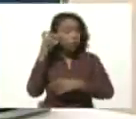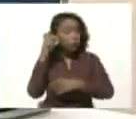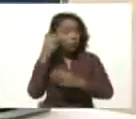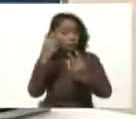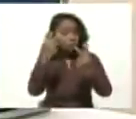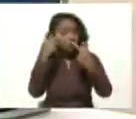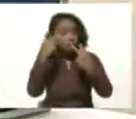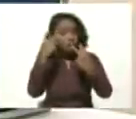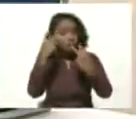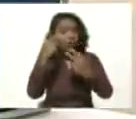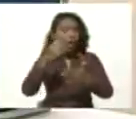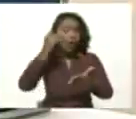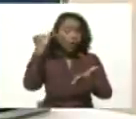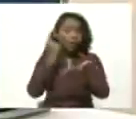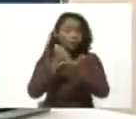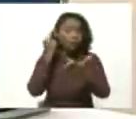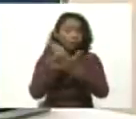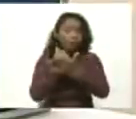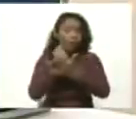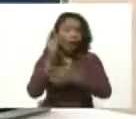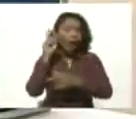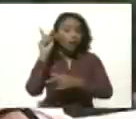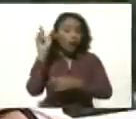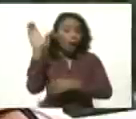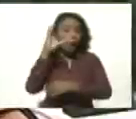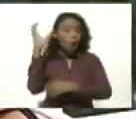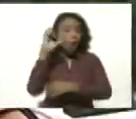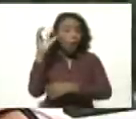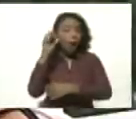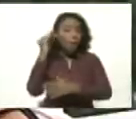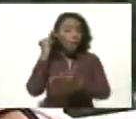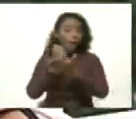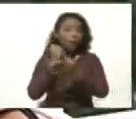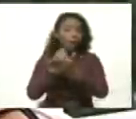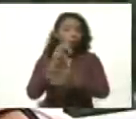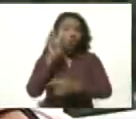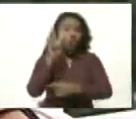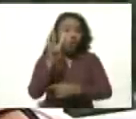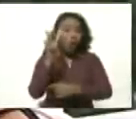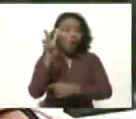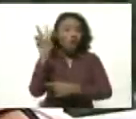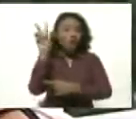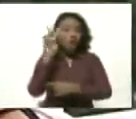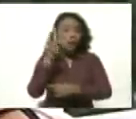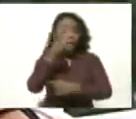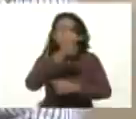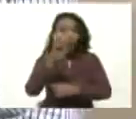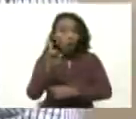Están asesinando un promedio de dos venezolanos por día en Colombia.